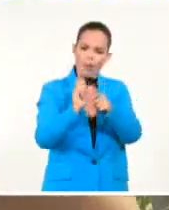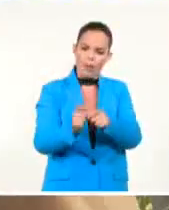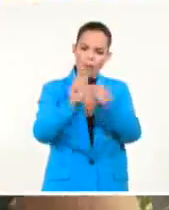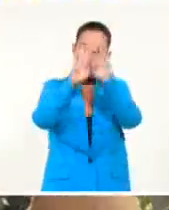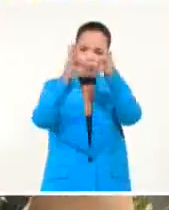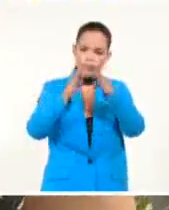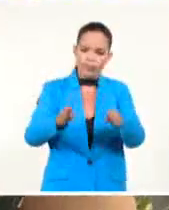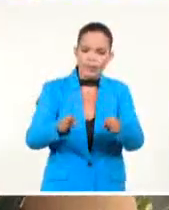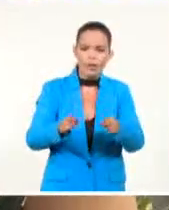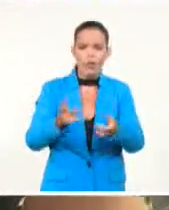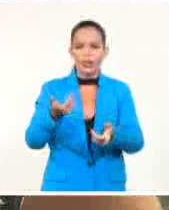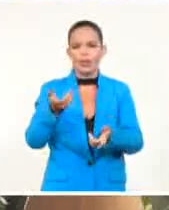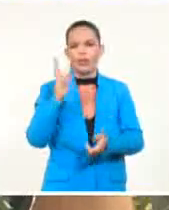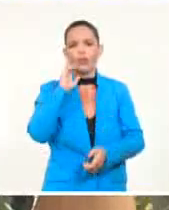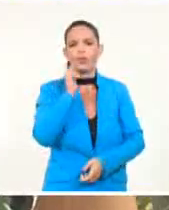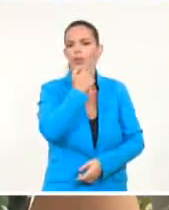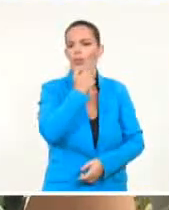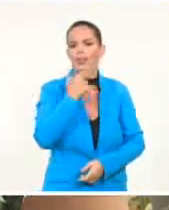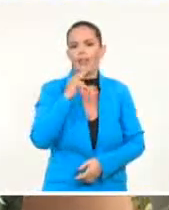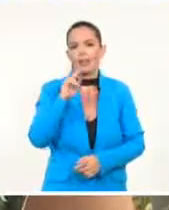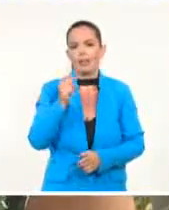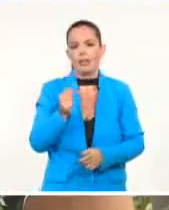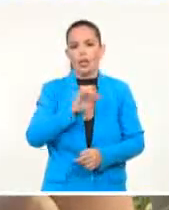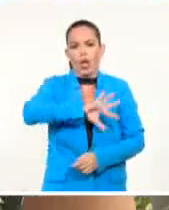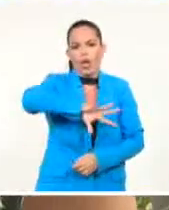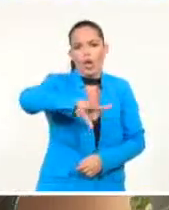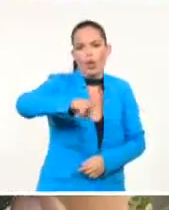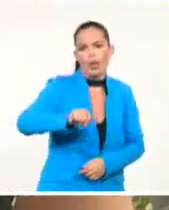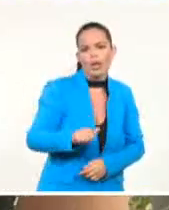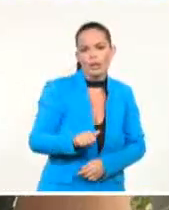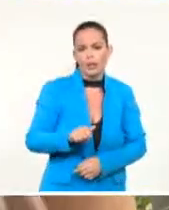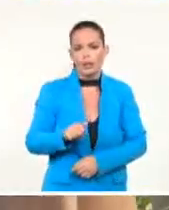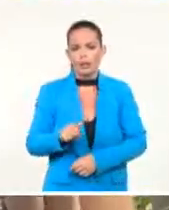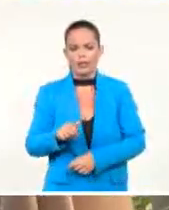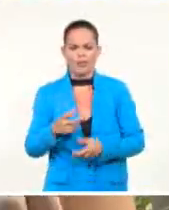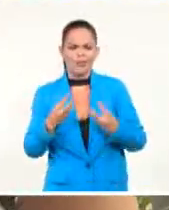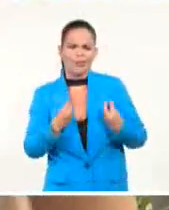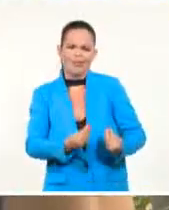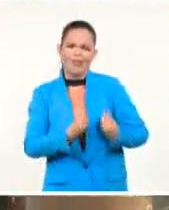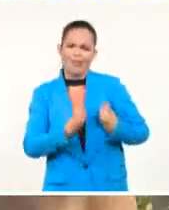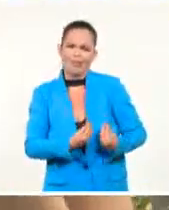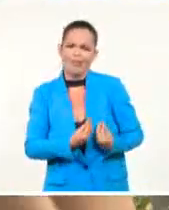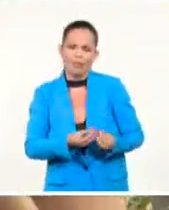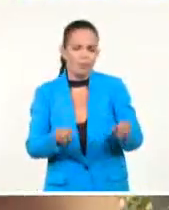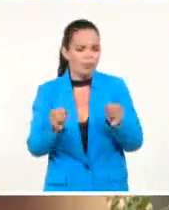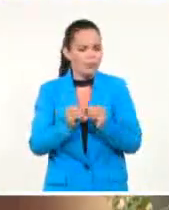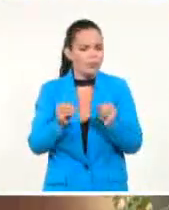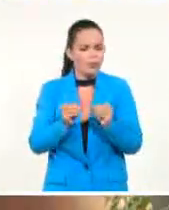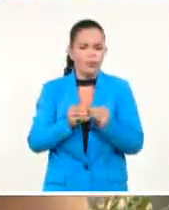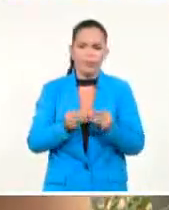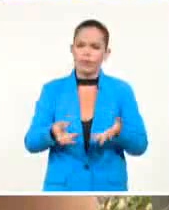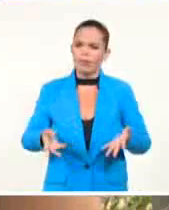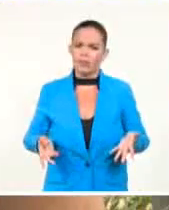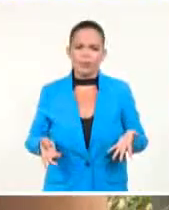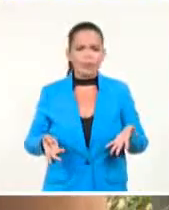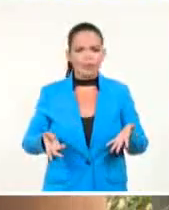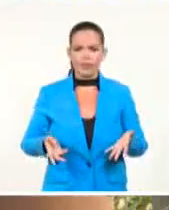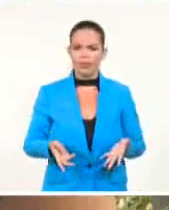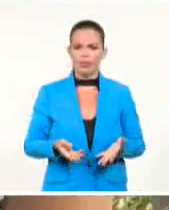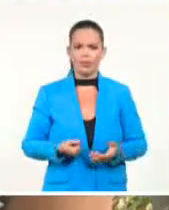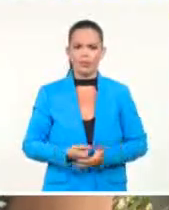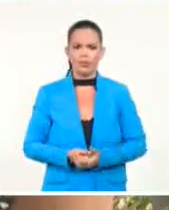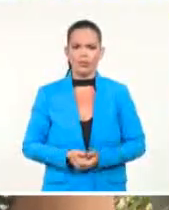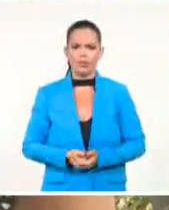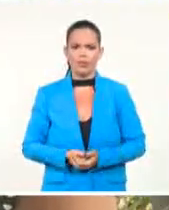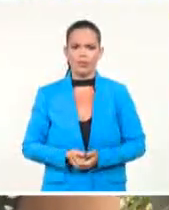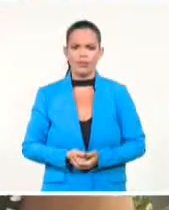políticas más conocidas y más centrales dentro de la formación de la defensa de la dignidad del pueblo cubano, que